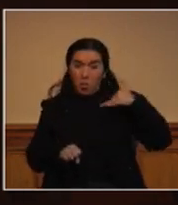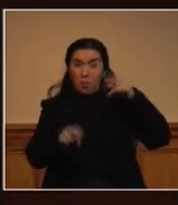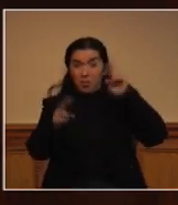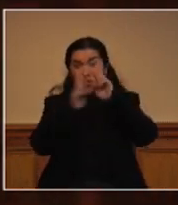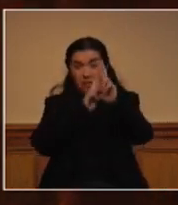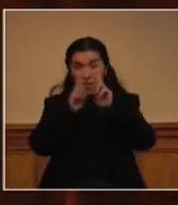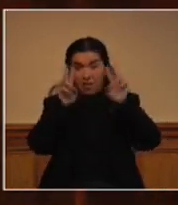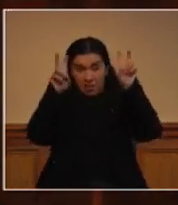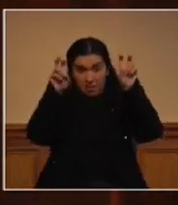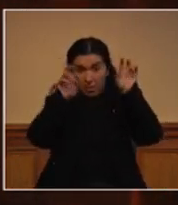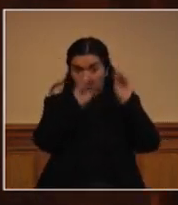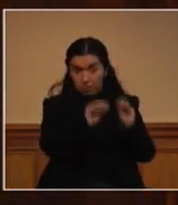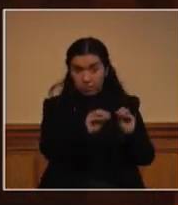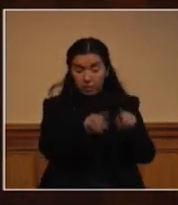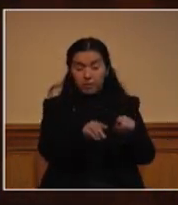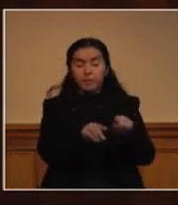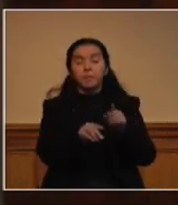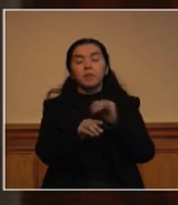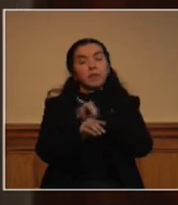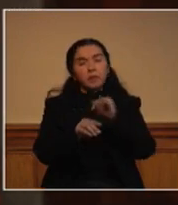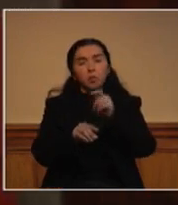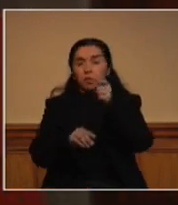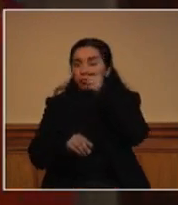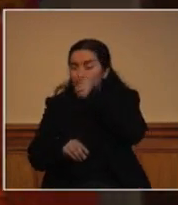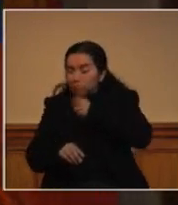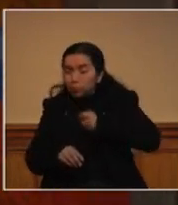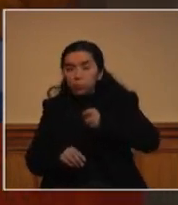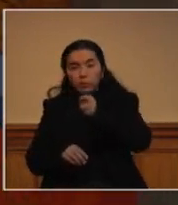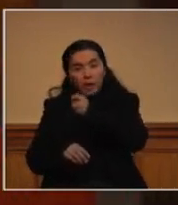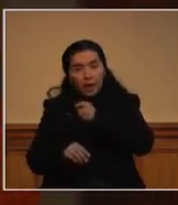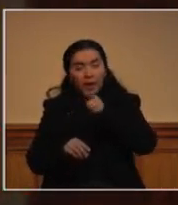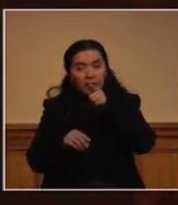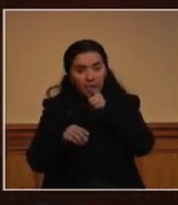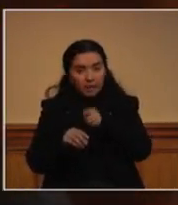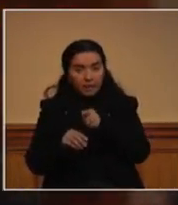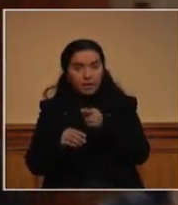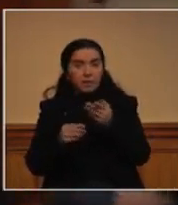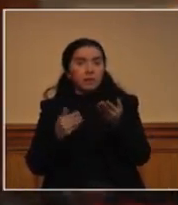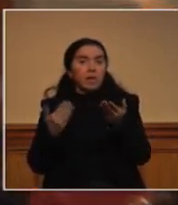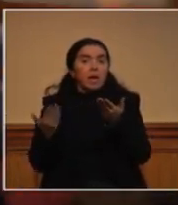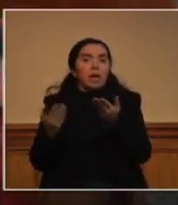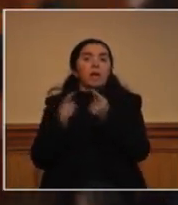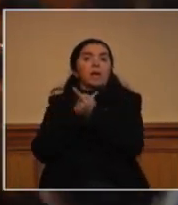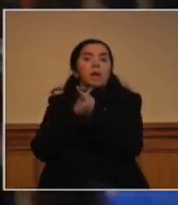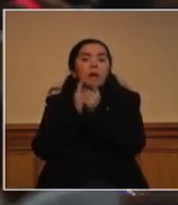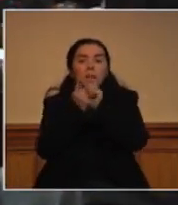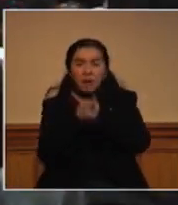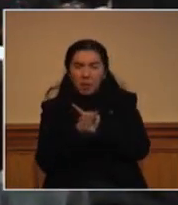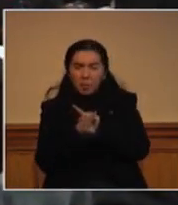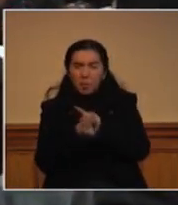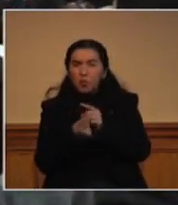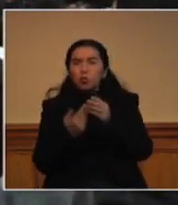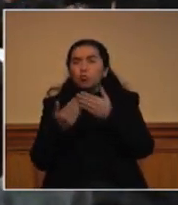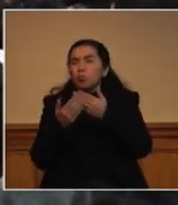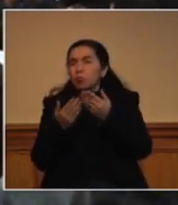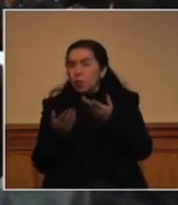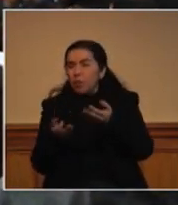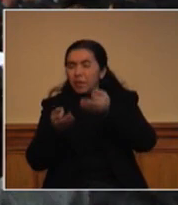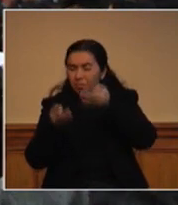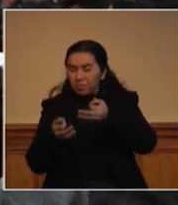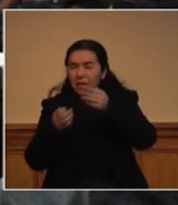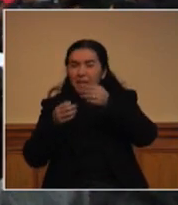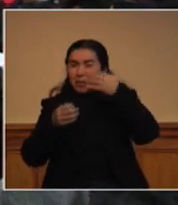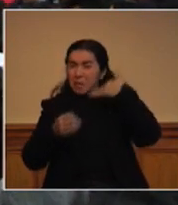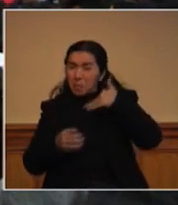tema, para entrar a analizar en dónde podemos encontrar los cambios que realmente vemos significativos